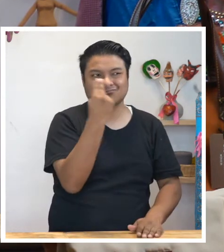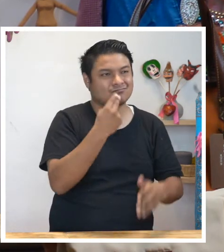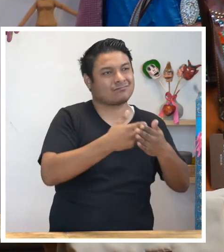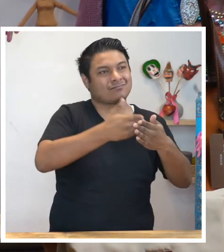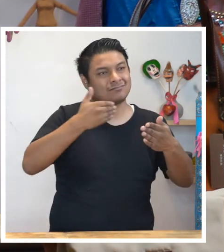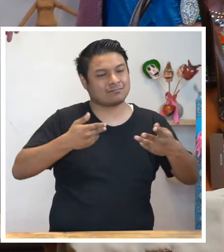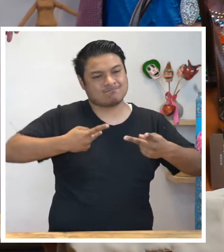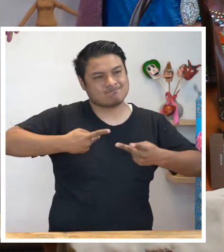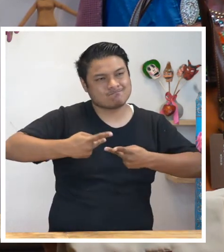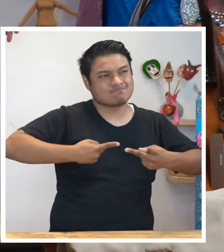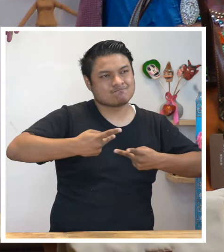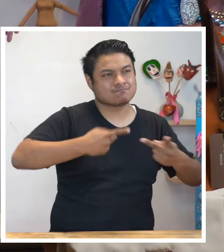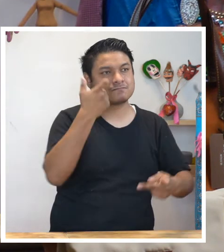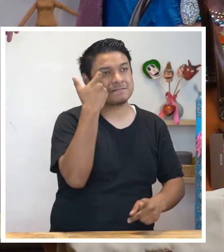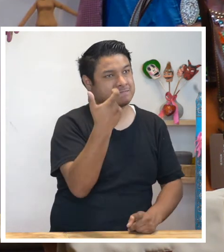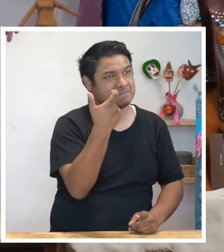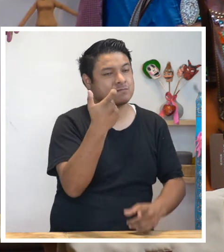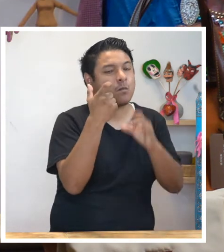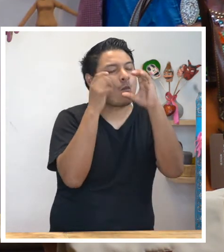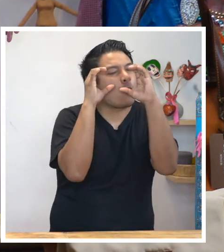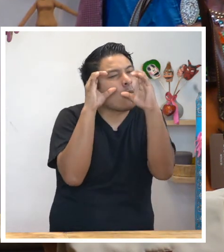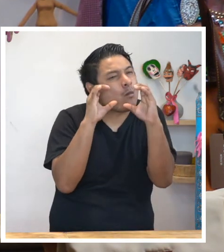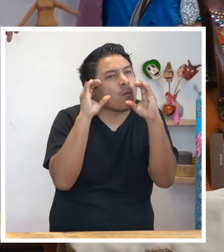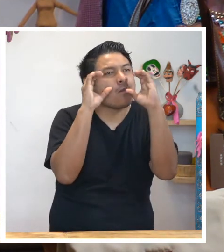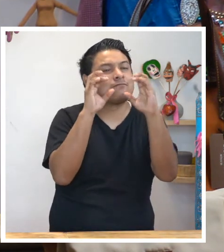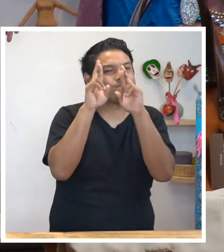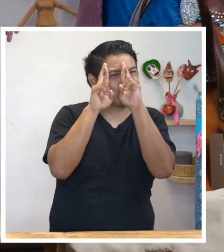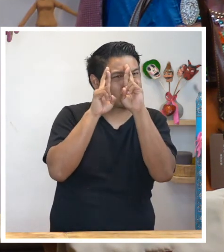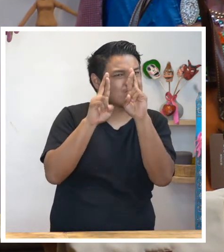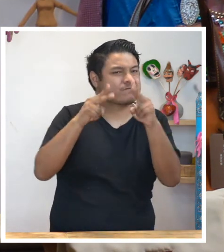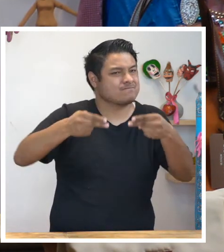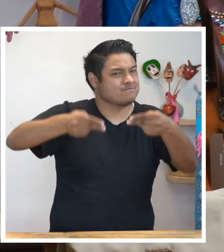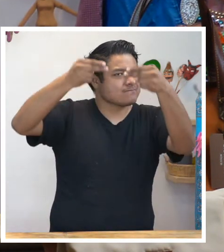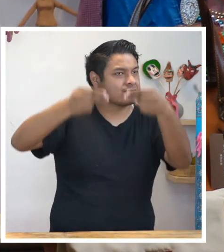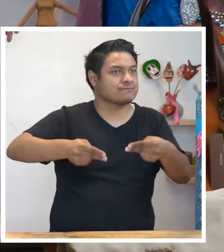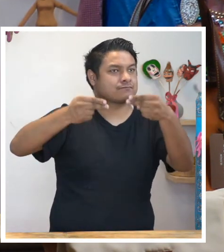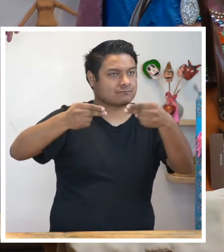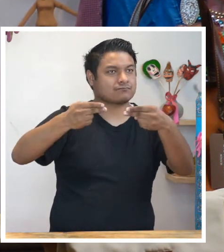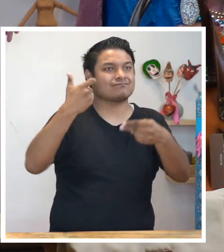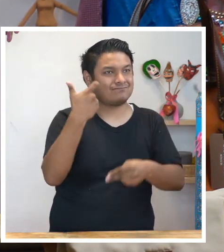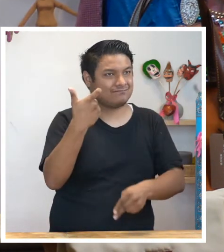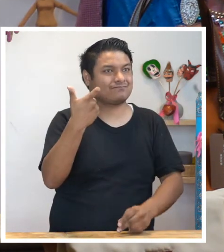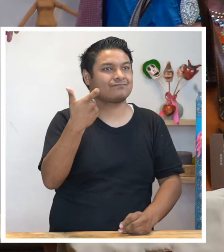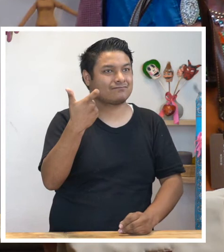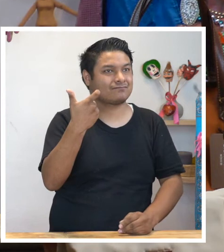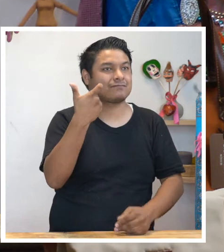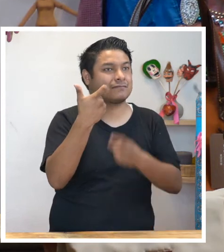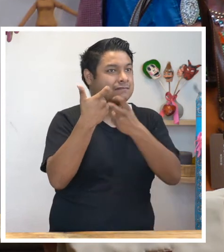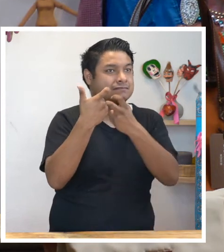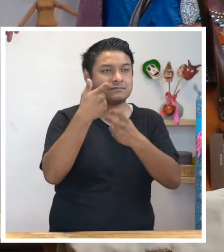negocio, que en este caso yo tengo un sueldo y de ese sueldo yo puedo hacer lo que yo quiera, pero sin